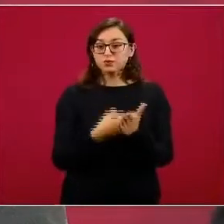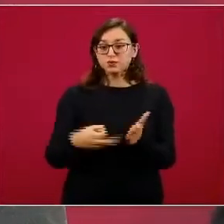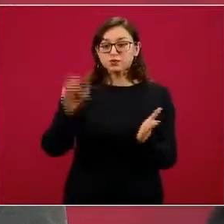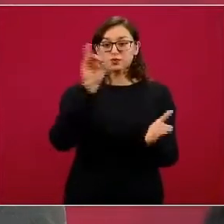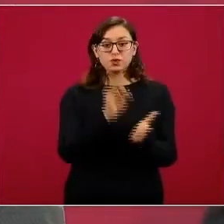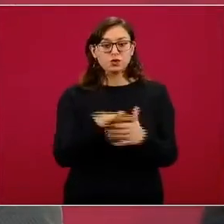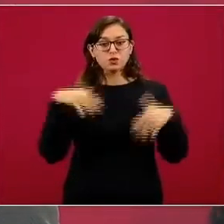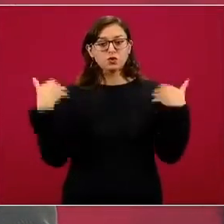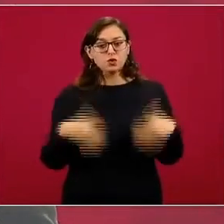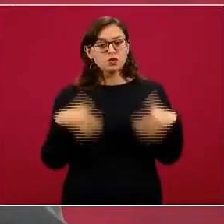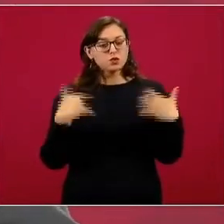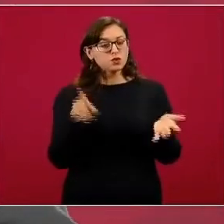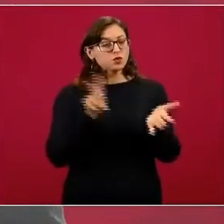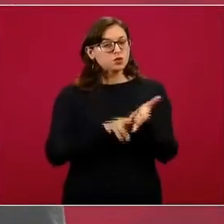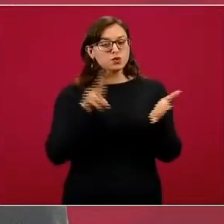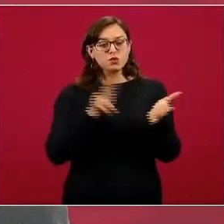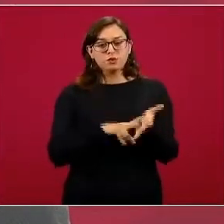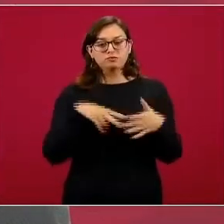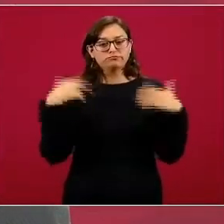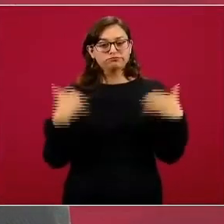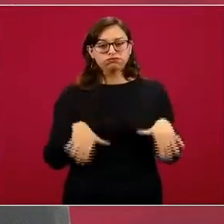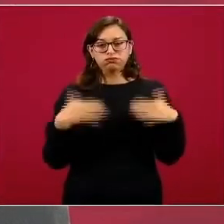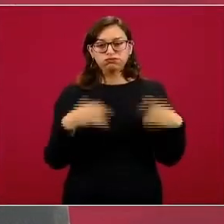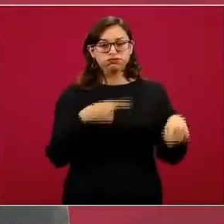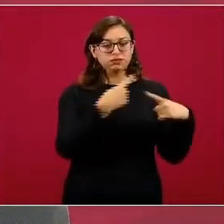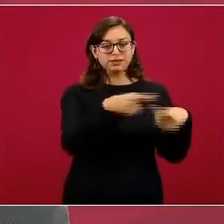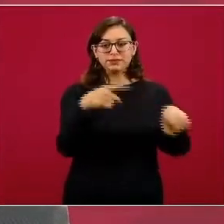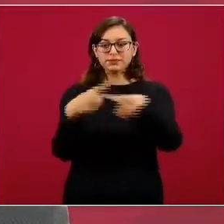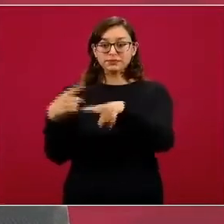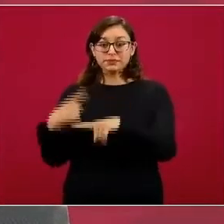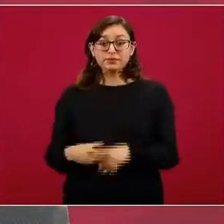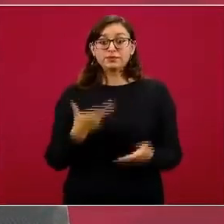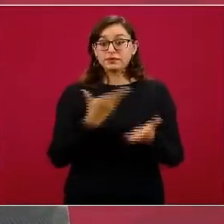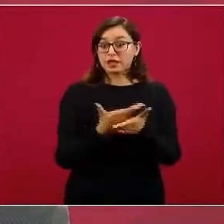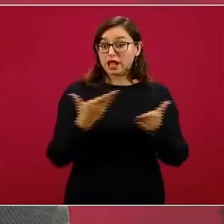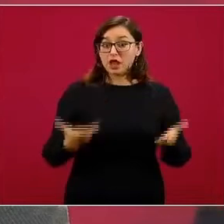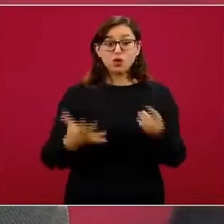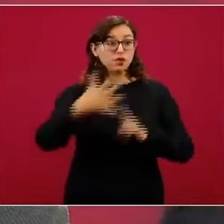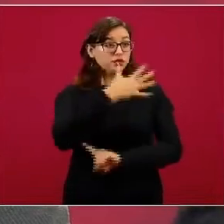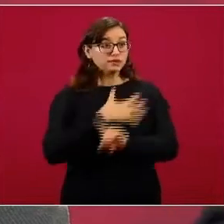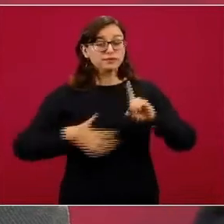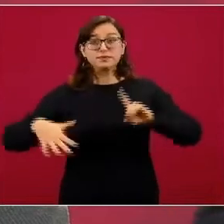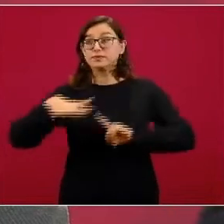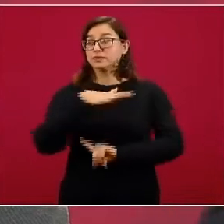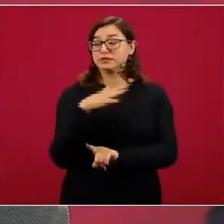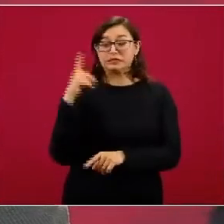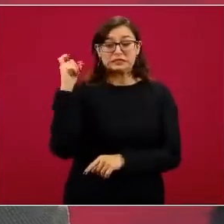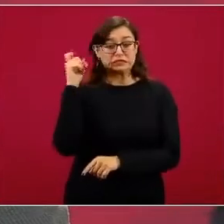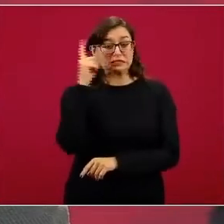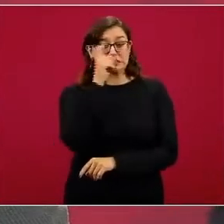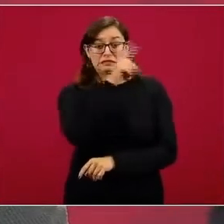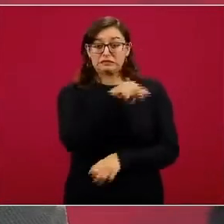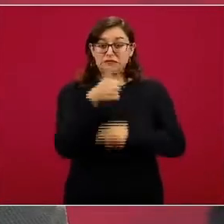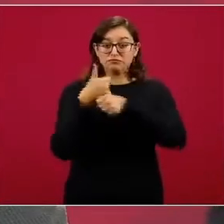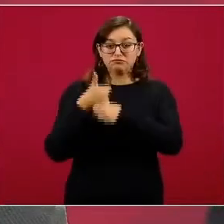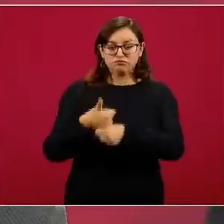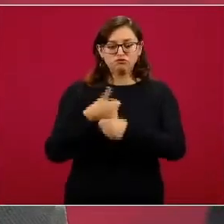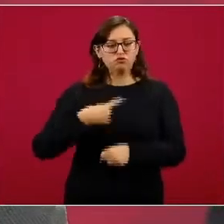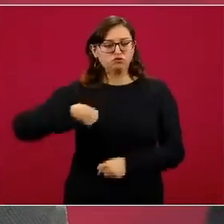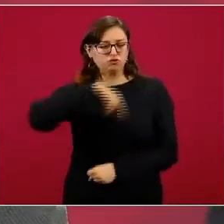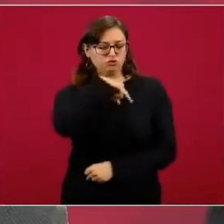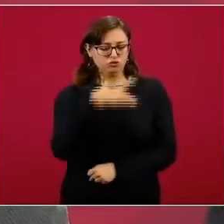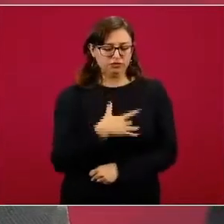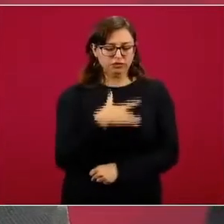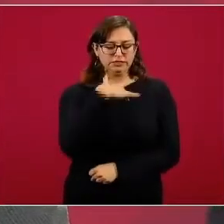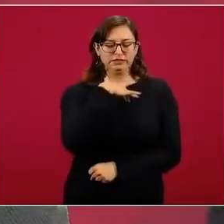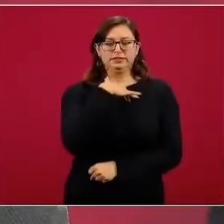diversos significados. En medio de las nuevas condiciones que esta crisis nos ha impuesto, mantenemos vivo